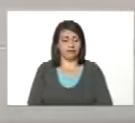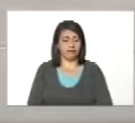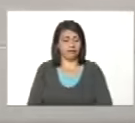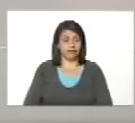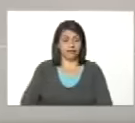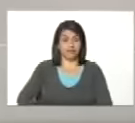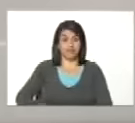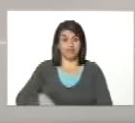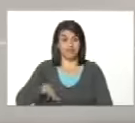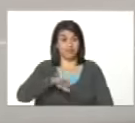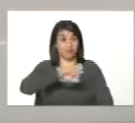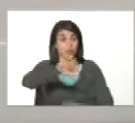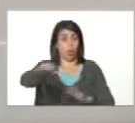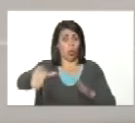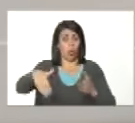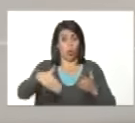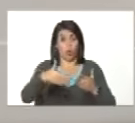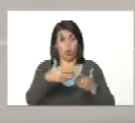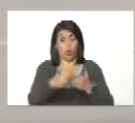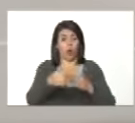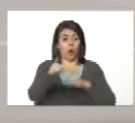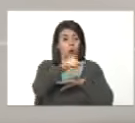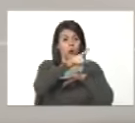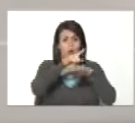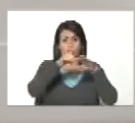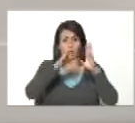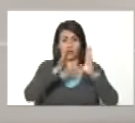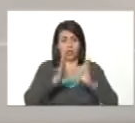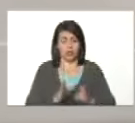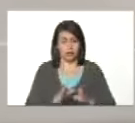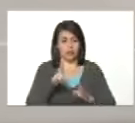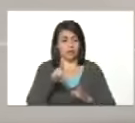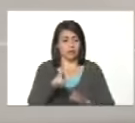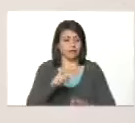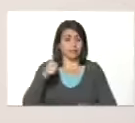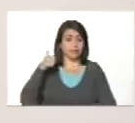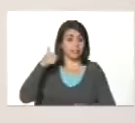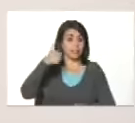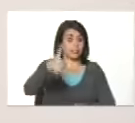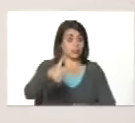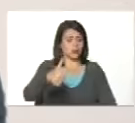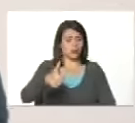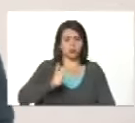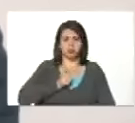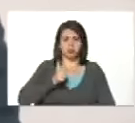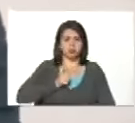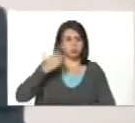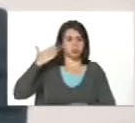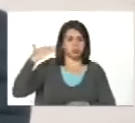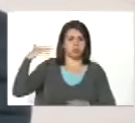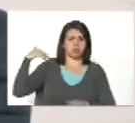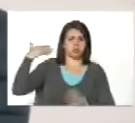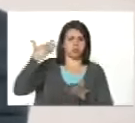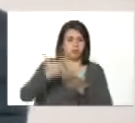Casi todos esos gobiernos, del signo que fueran, algunos que se dicen